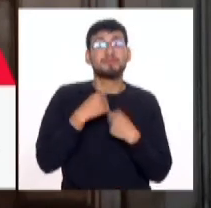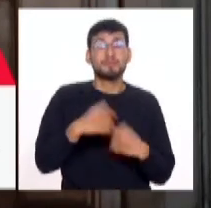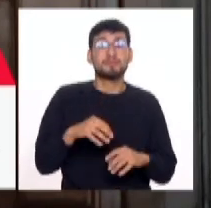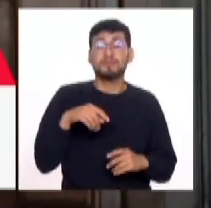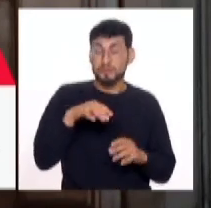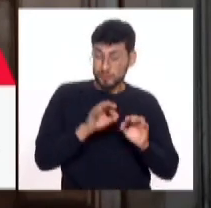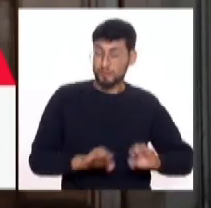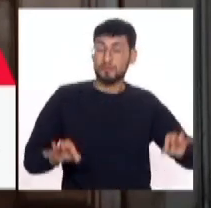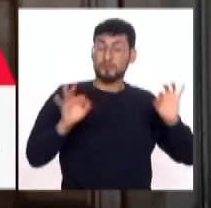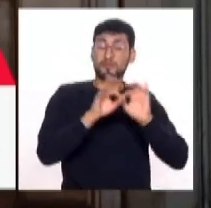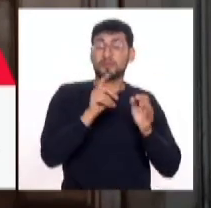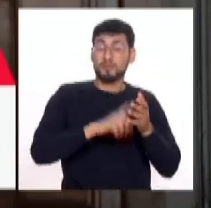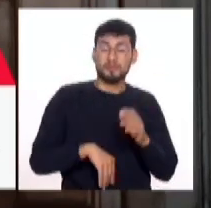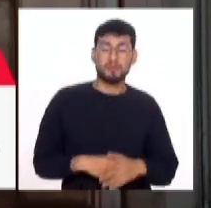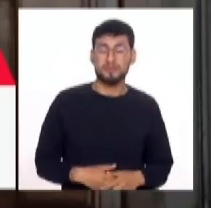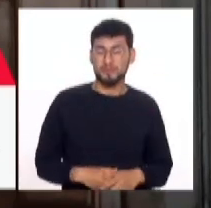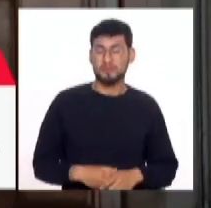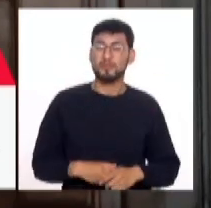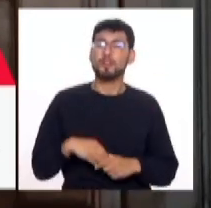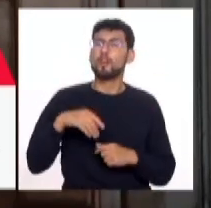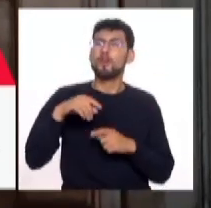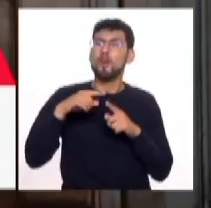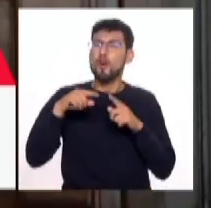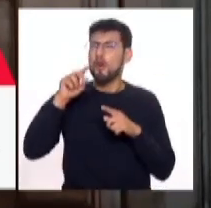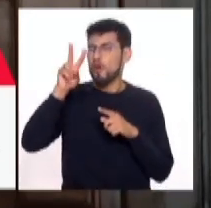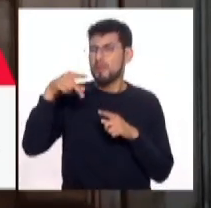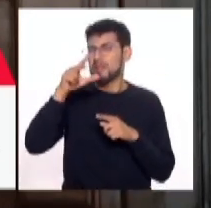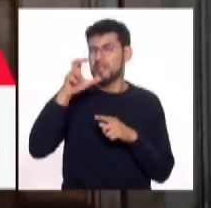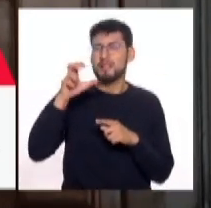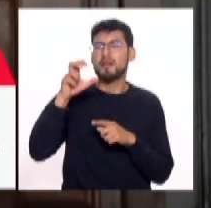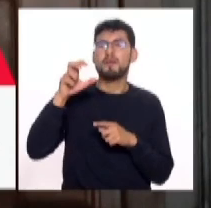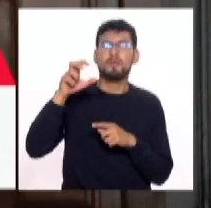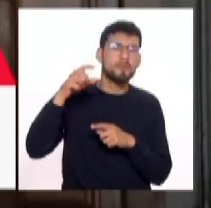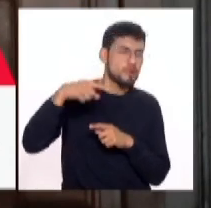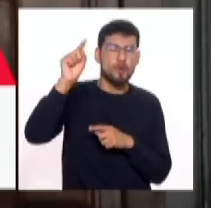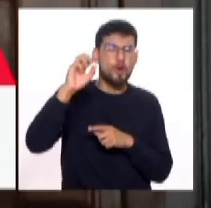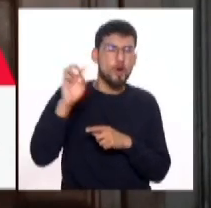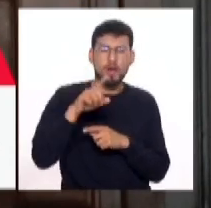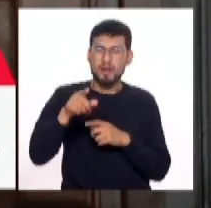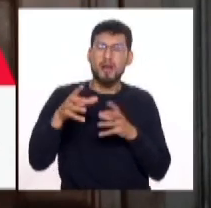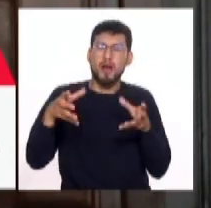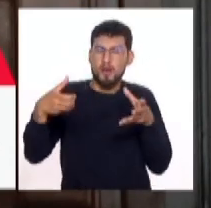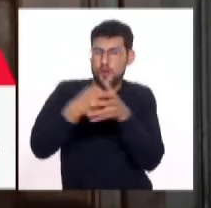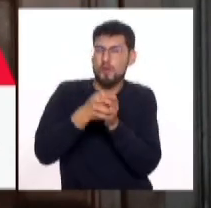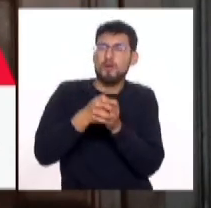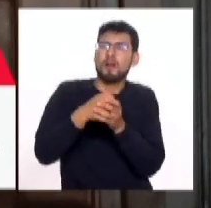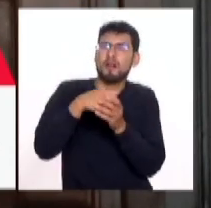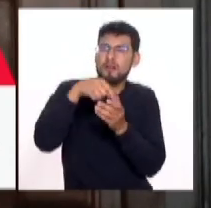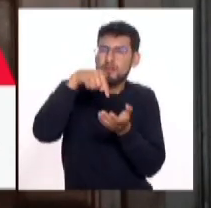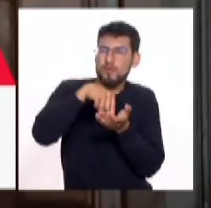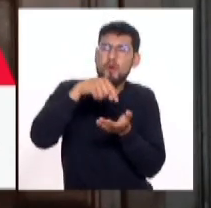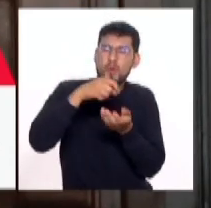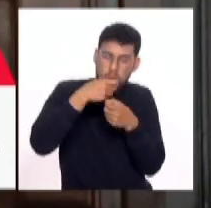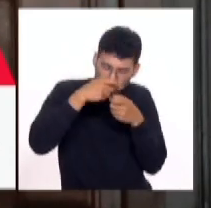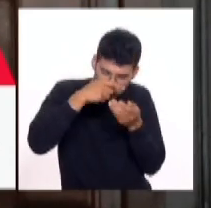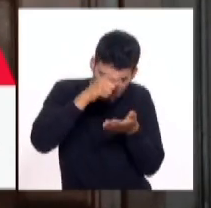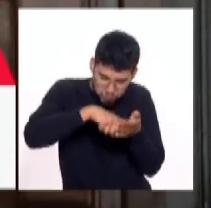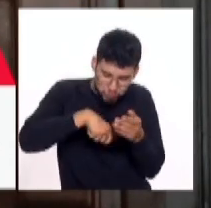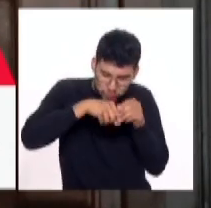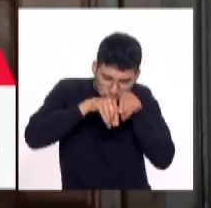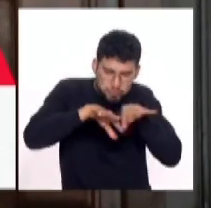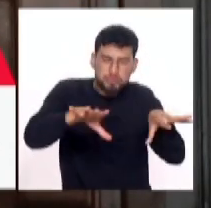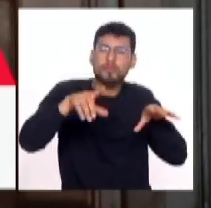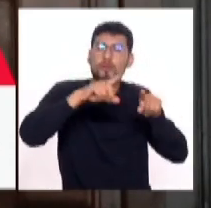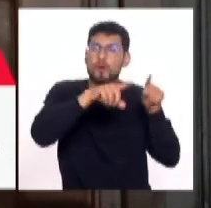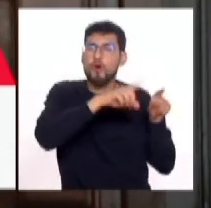de manera importante los niveles de adjudicaciones. Son $2,300 millones que se han podido adjudicar en proyectos multisectoriales y